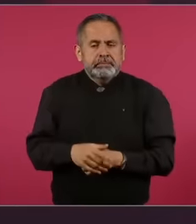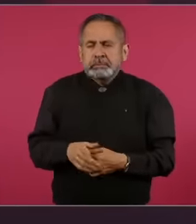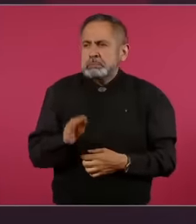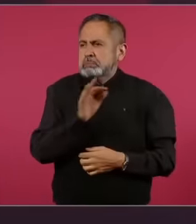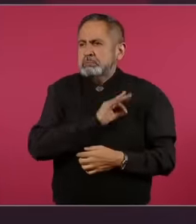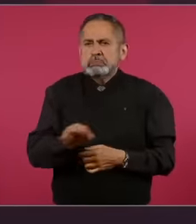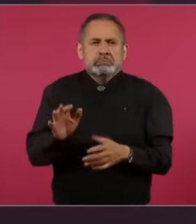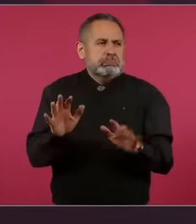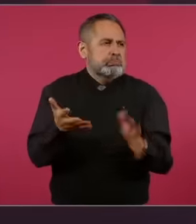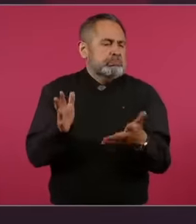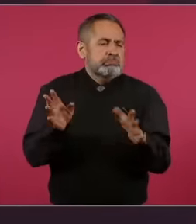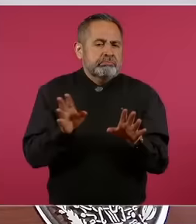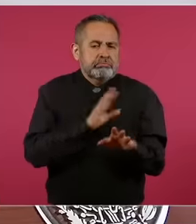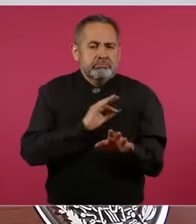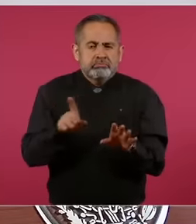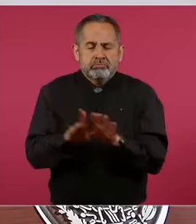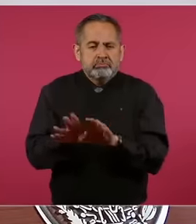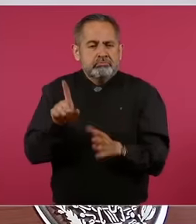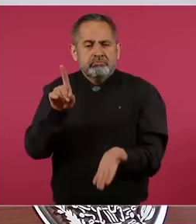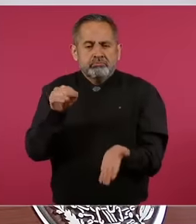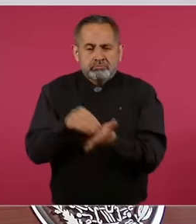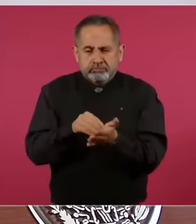como